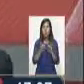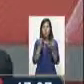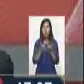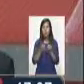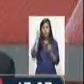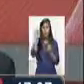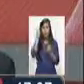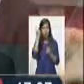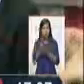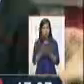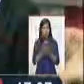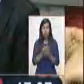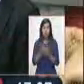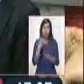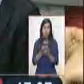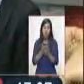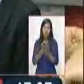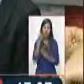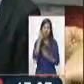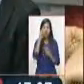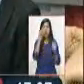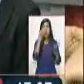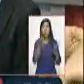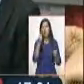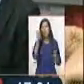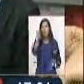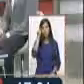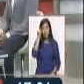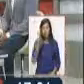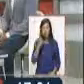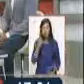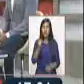de cualquier modelo de gobierno, por lo que existen